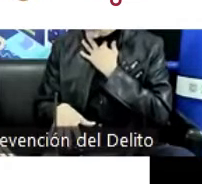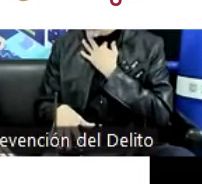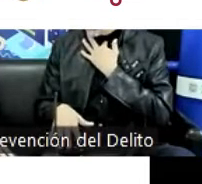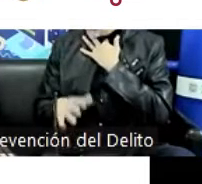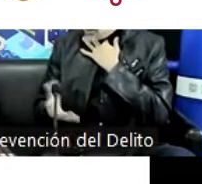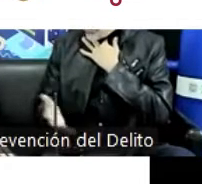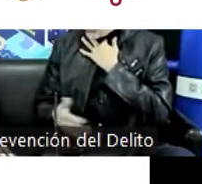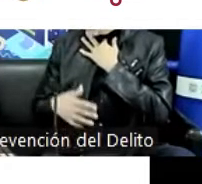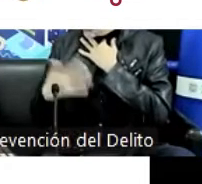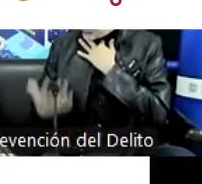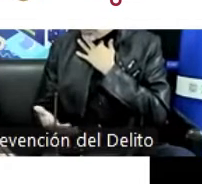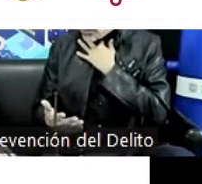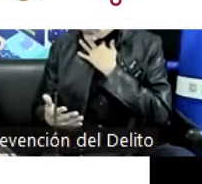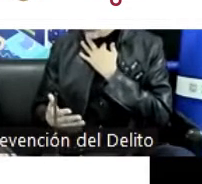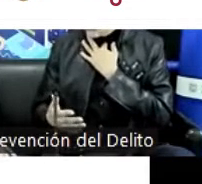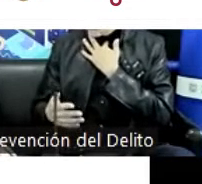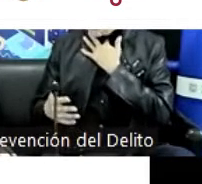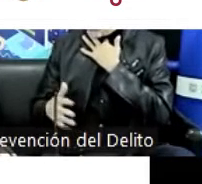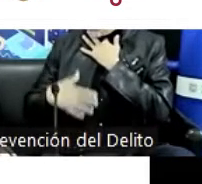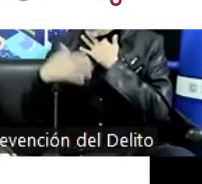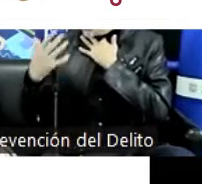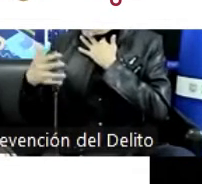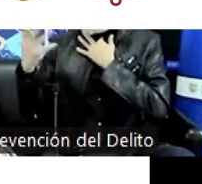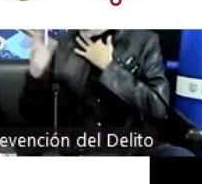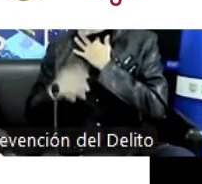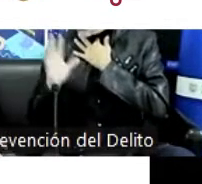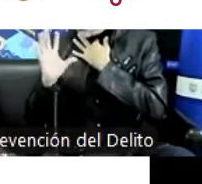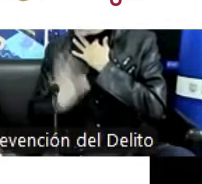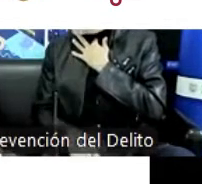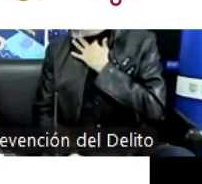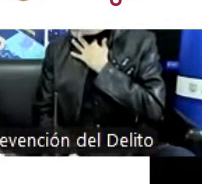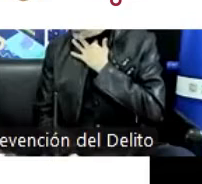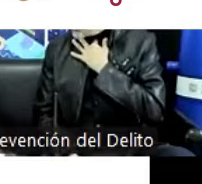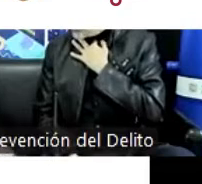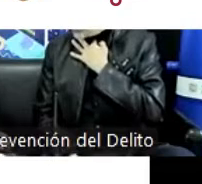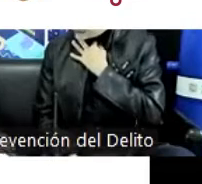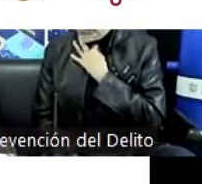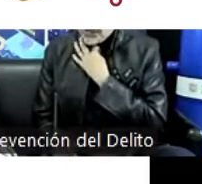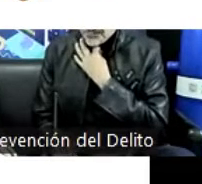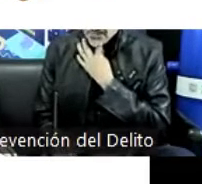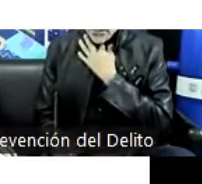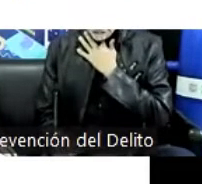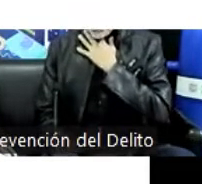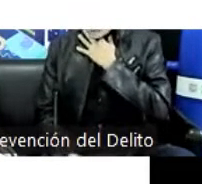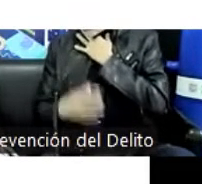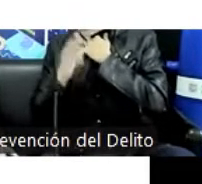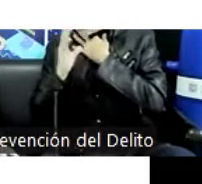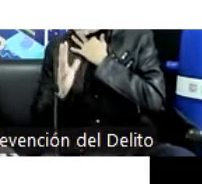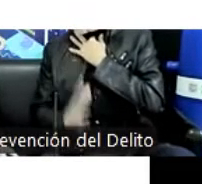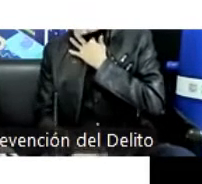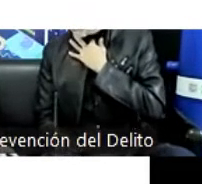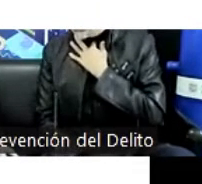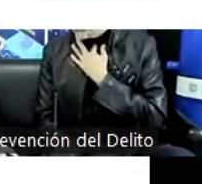actualmente leve o cotidiano, que caigan en un abuso o en un consumo problemático. Y ya para